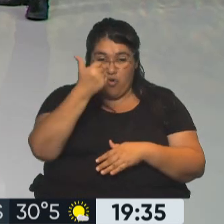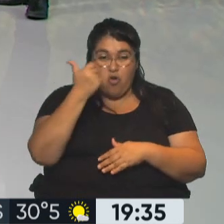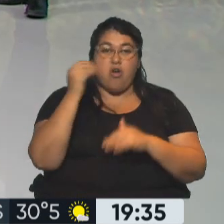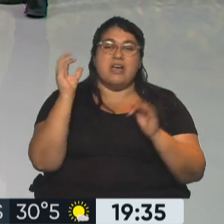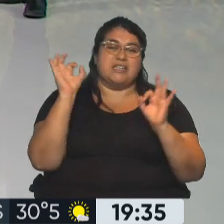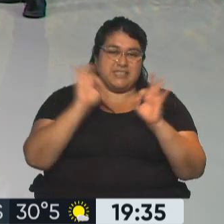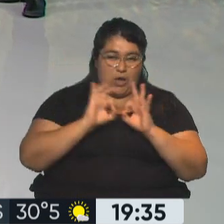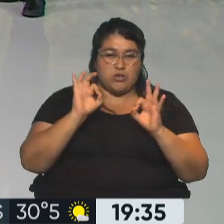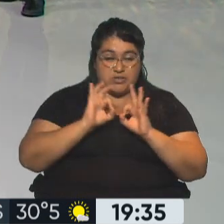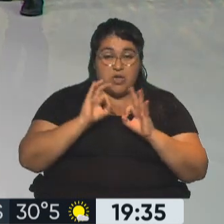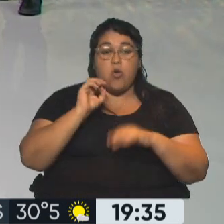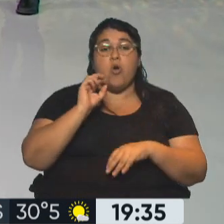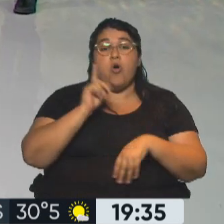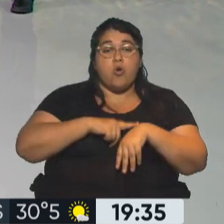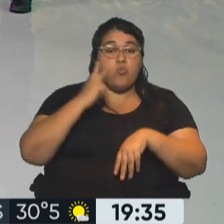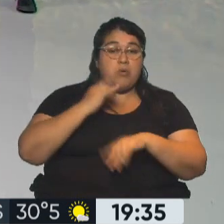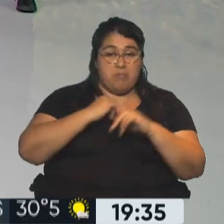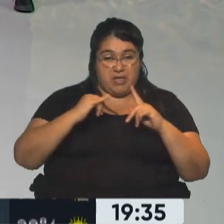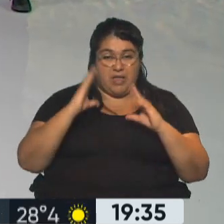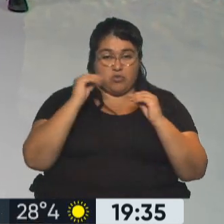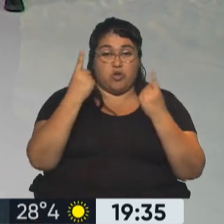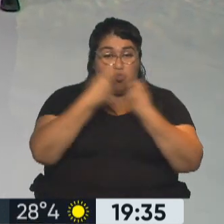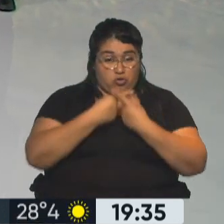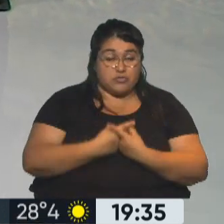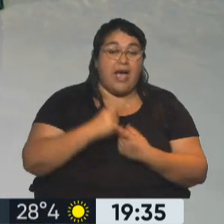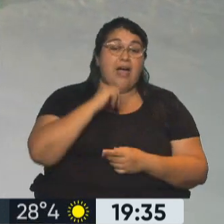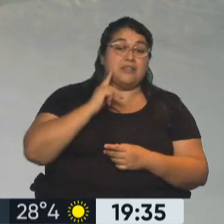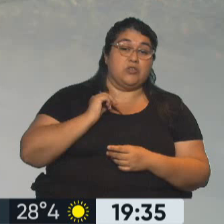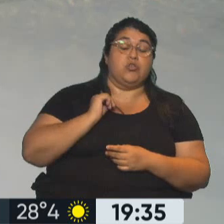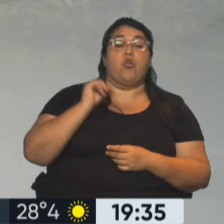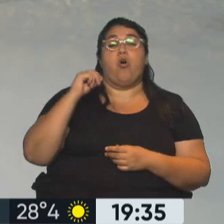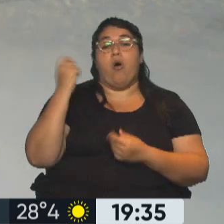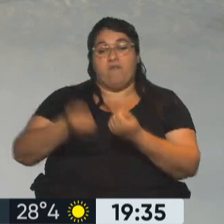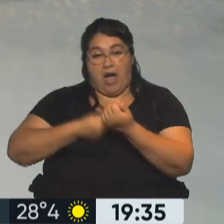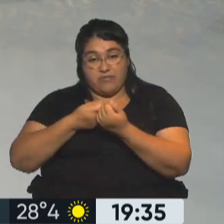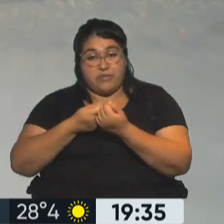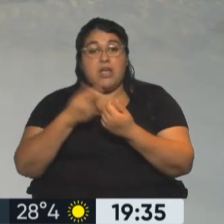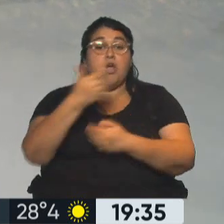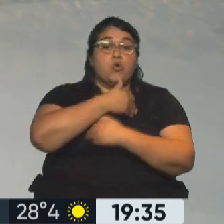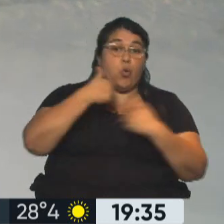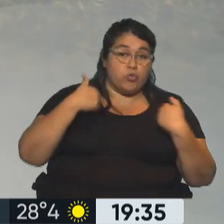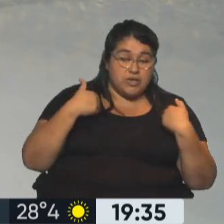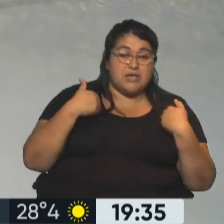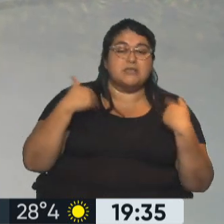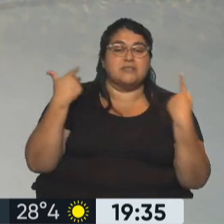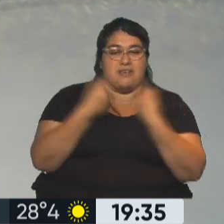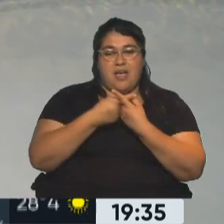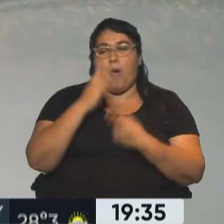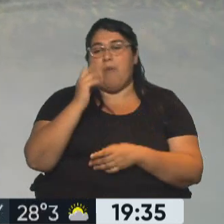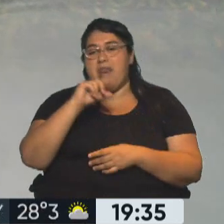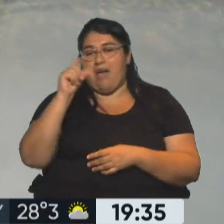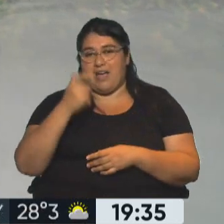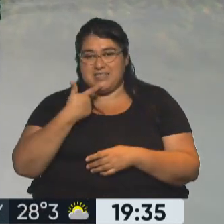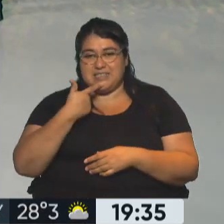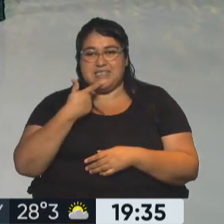0-0. 21-30, 2 partidos. Atlético Tucumán, Banfield y Newells recibiendo a Barraca